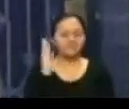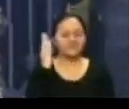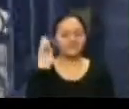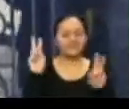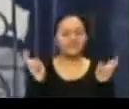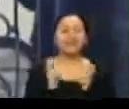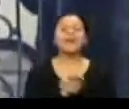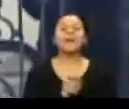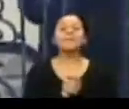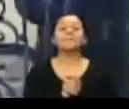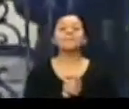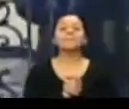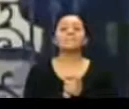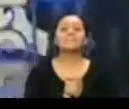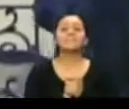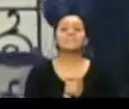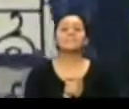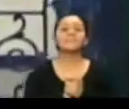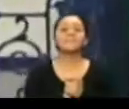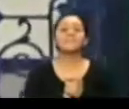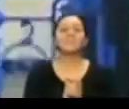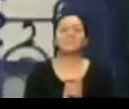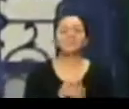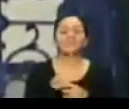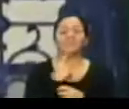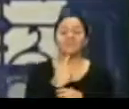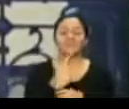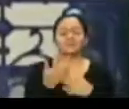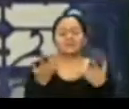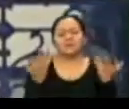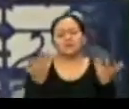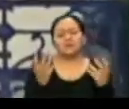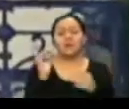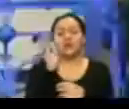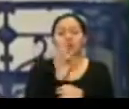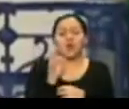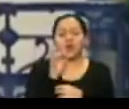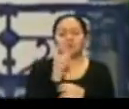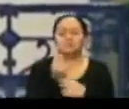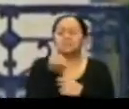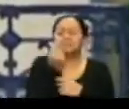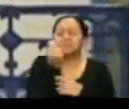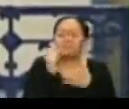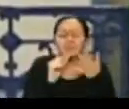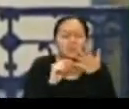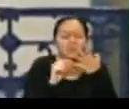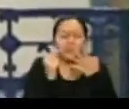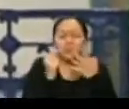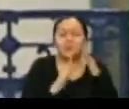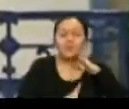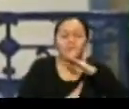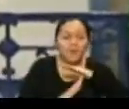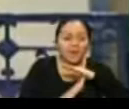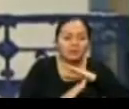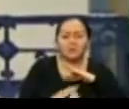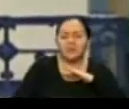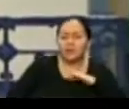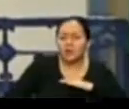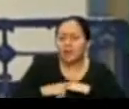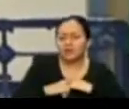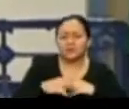por la quinta, décima parte de lo que hemos logrado en paz, en